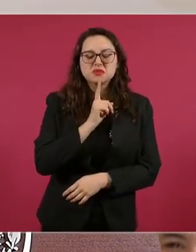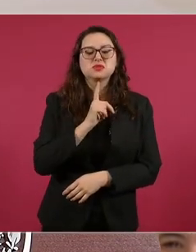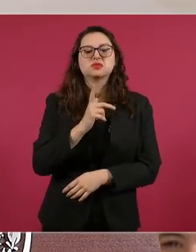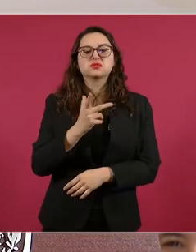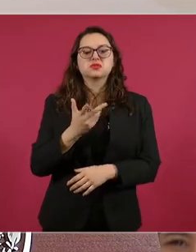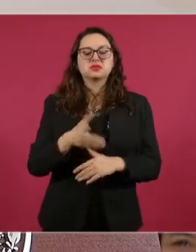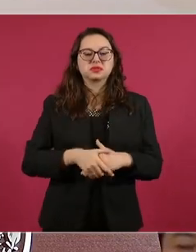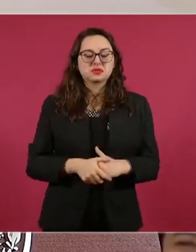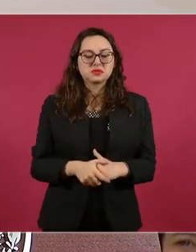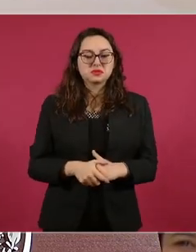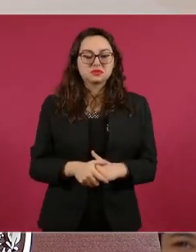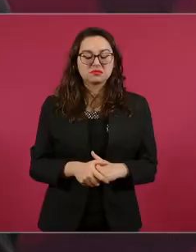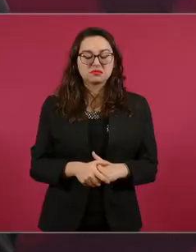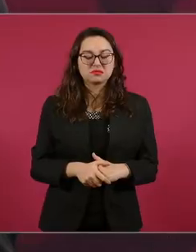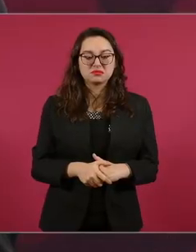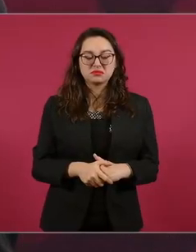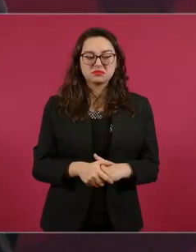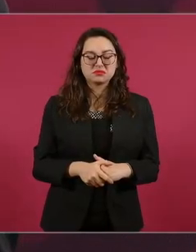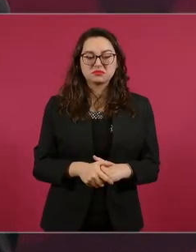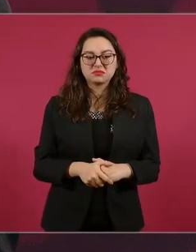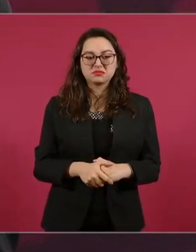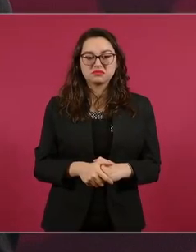Y de estos